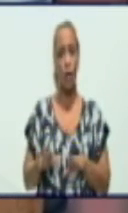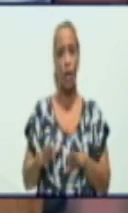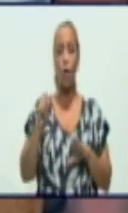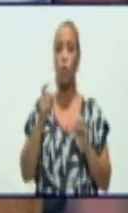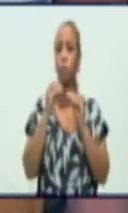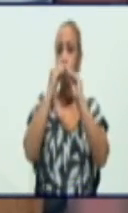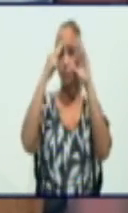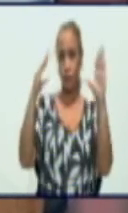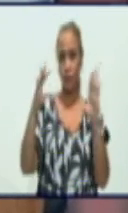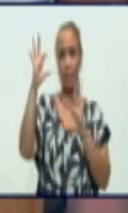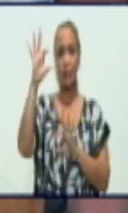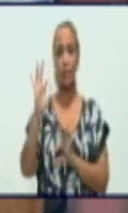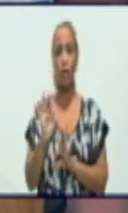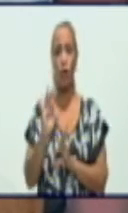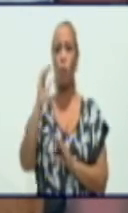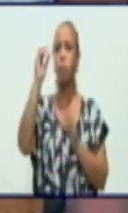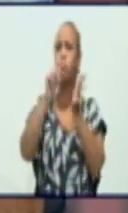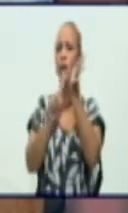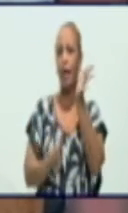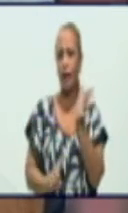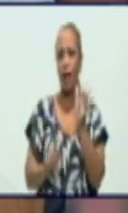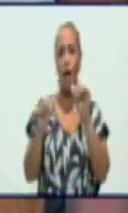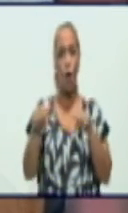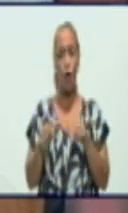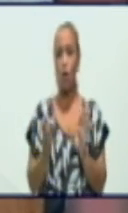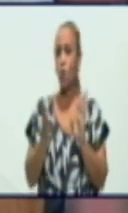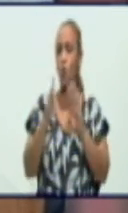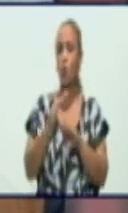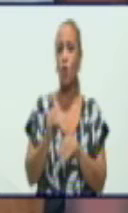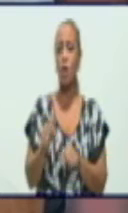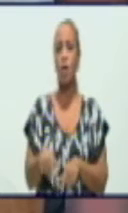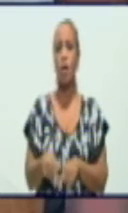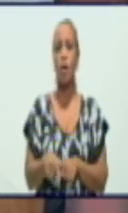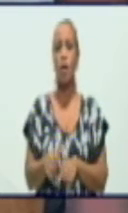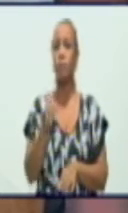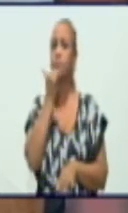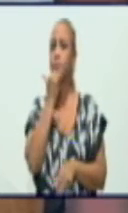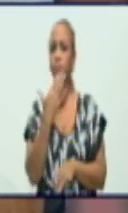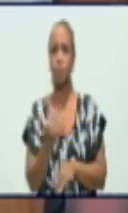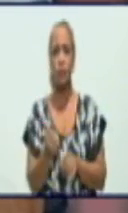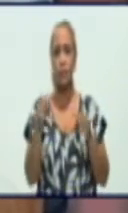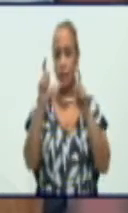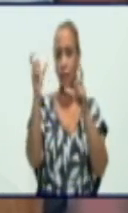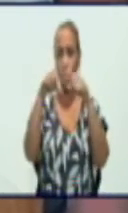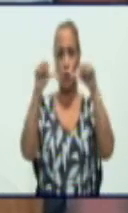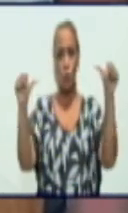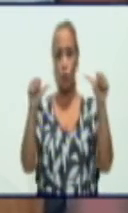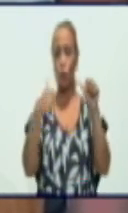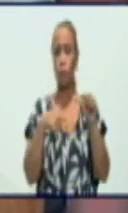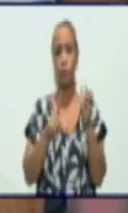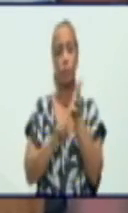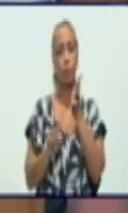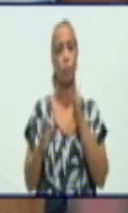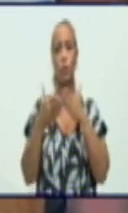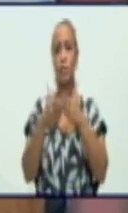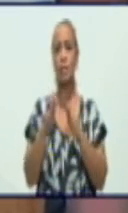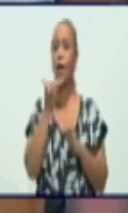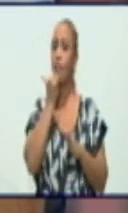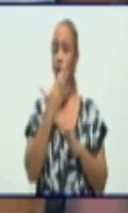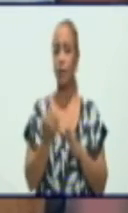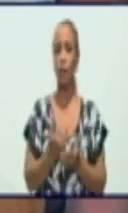amanecimos con cero carga retirada. En este minuto no tenemos ningún cliente afectado en la provincia por estas causas, pero